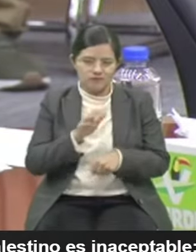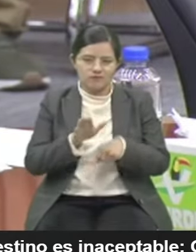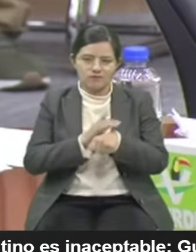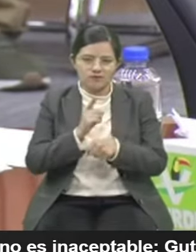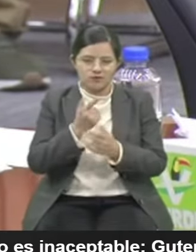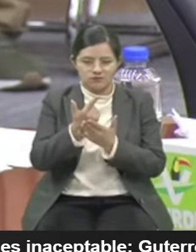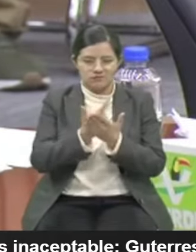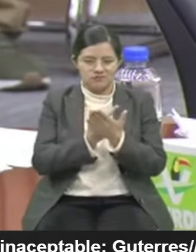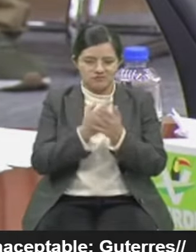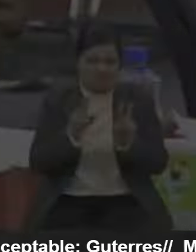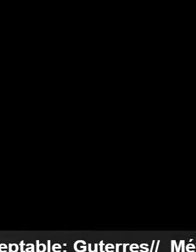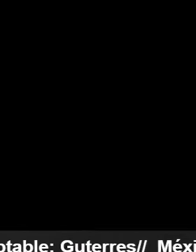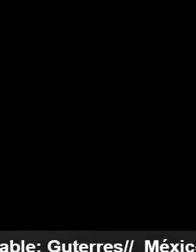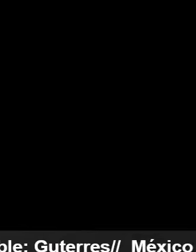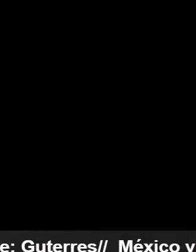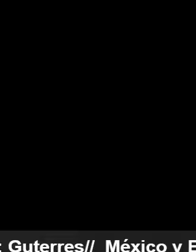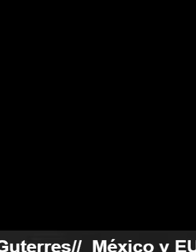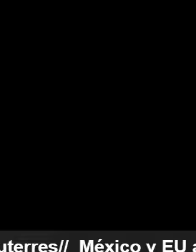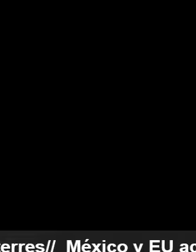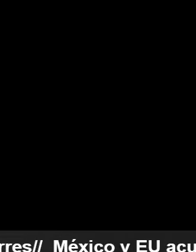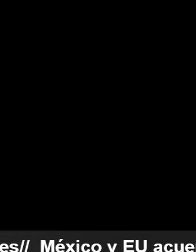momento porque no está